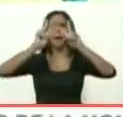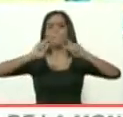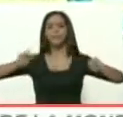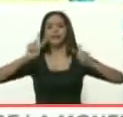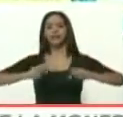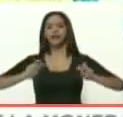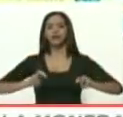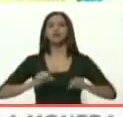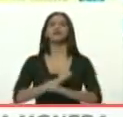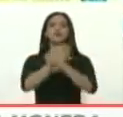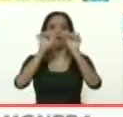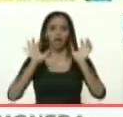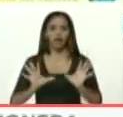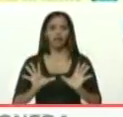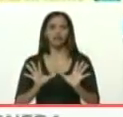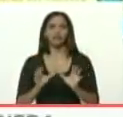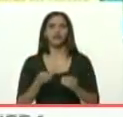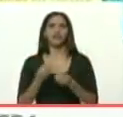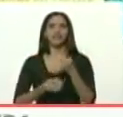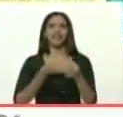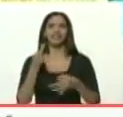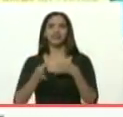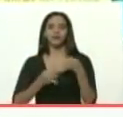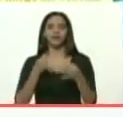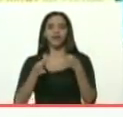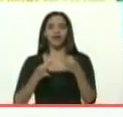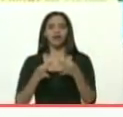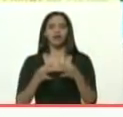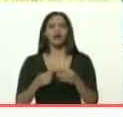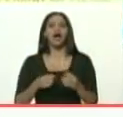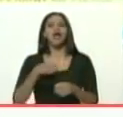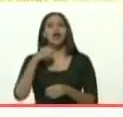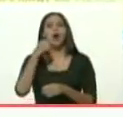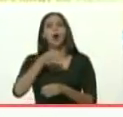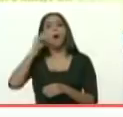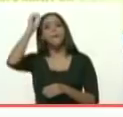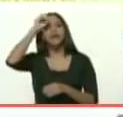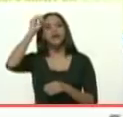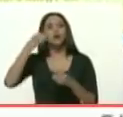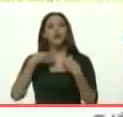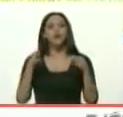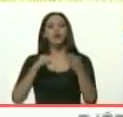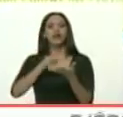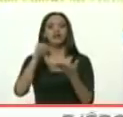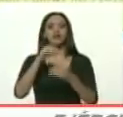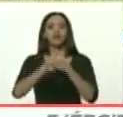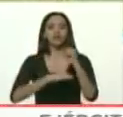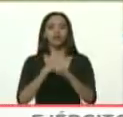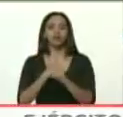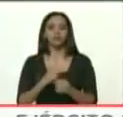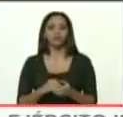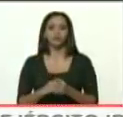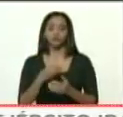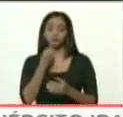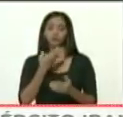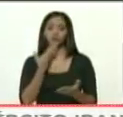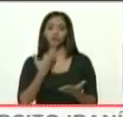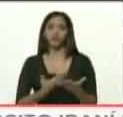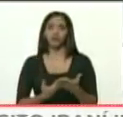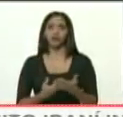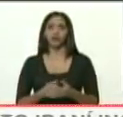ha esclarecido y se ha explicado a la opinión pública nacional e internacional, ministro. Sí, gracias, José Manuel. Bueno,